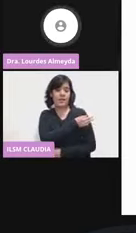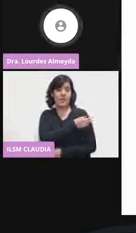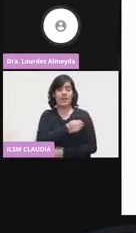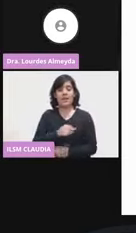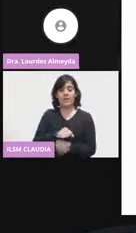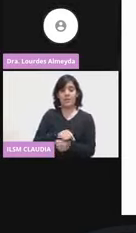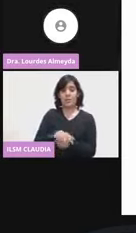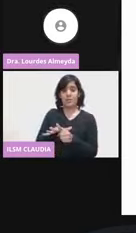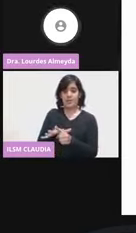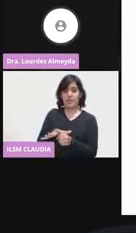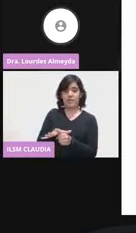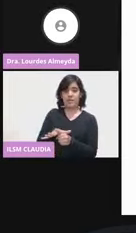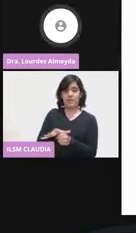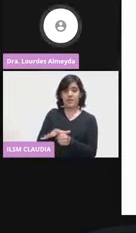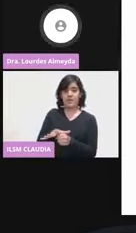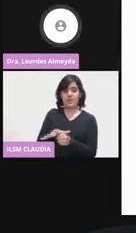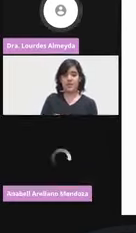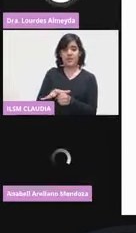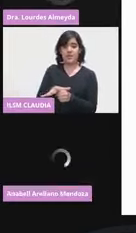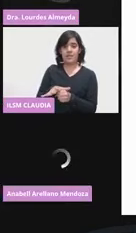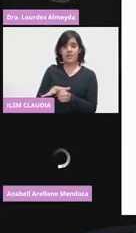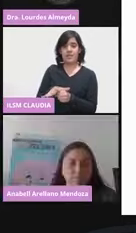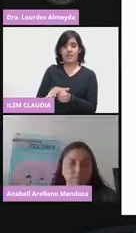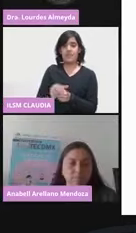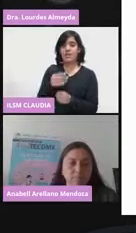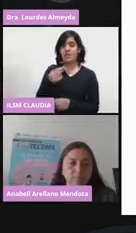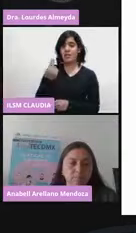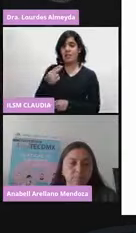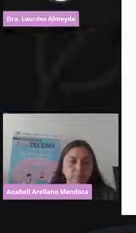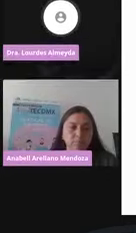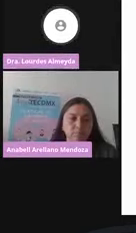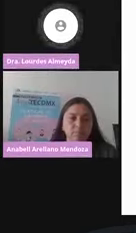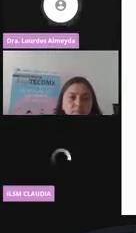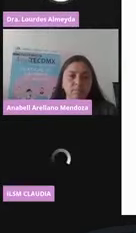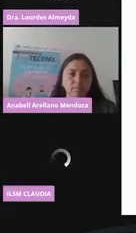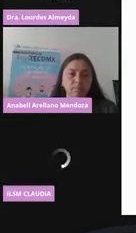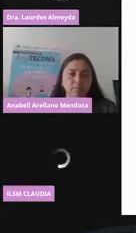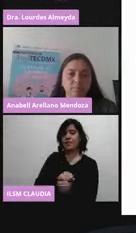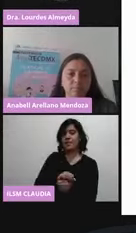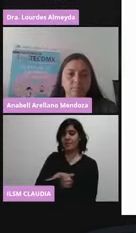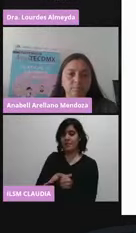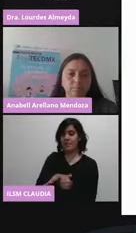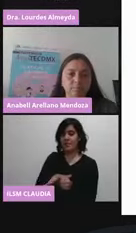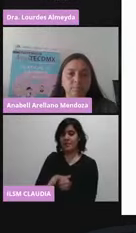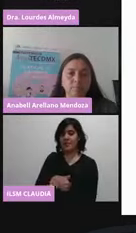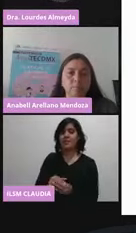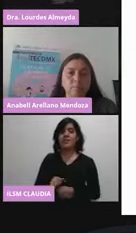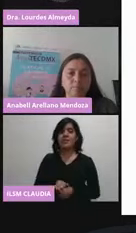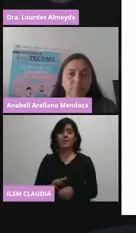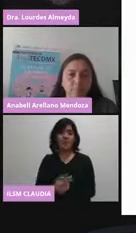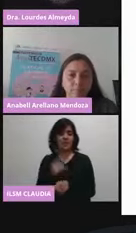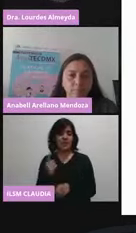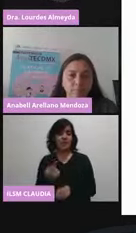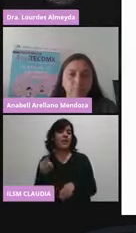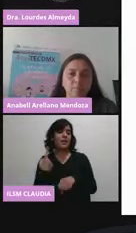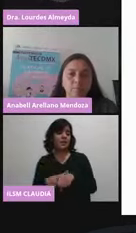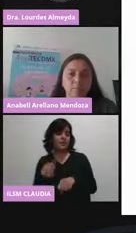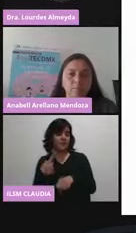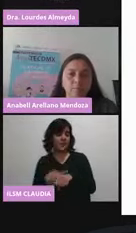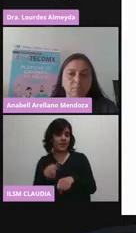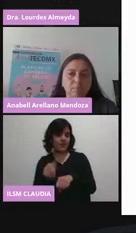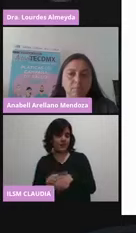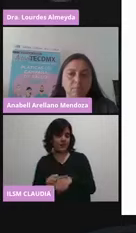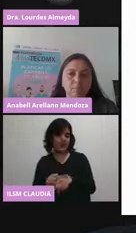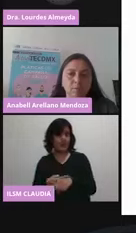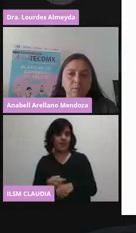enfermedad, el nombre se le dio en inglés, coronavirus disease, por eso es la enfermedad de COVID-19.